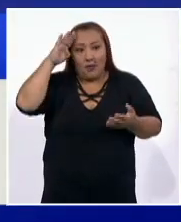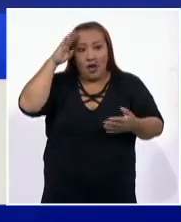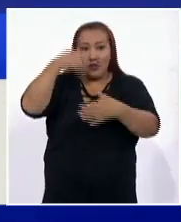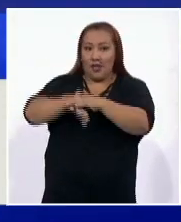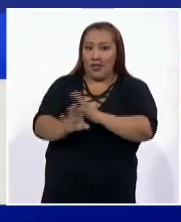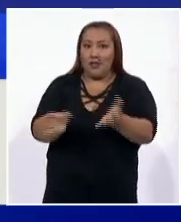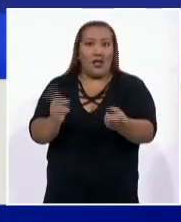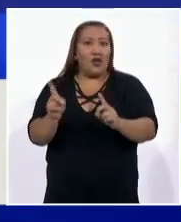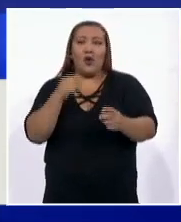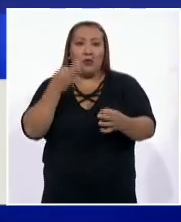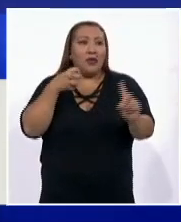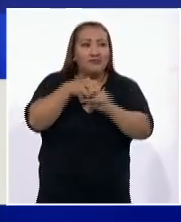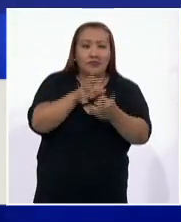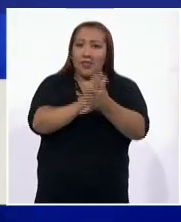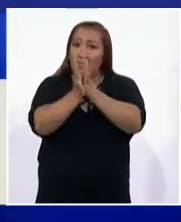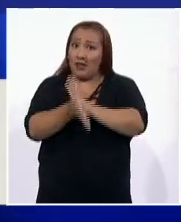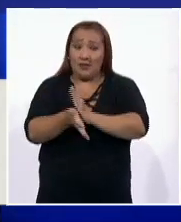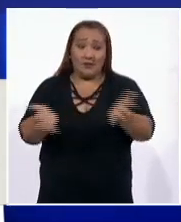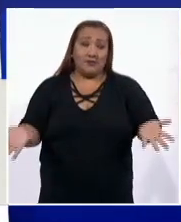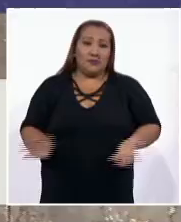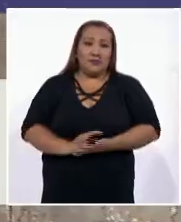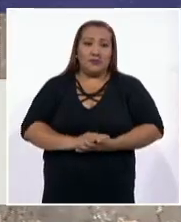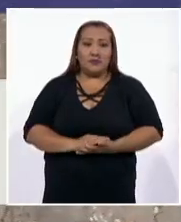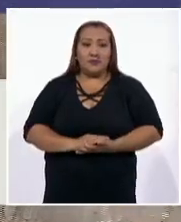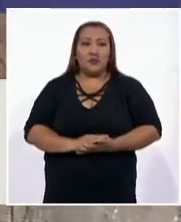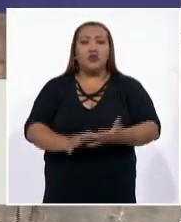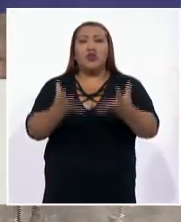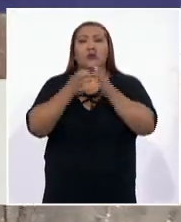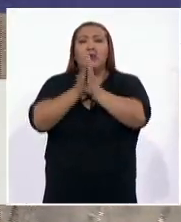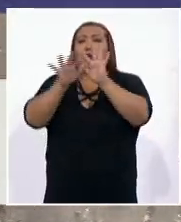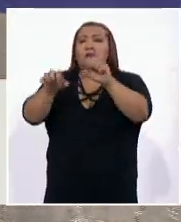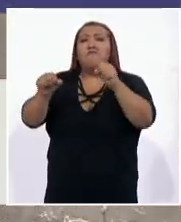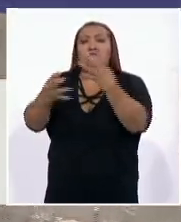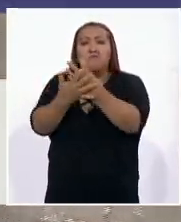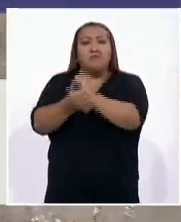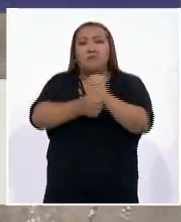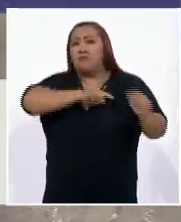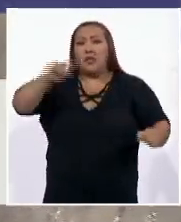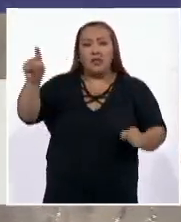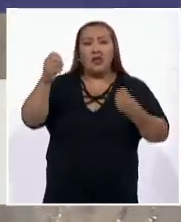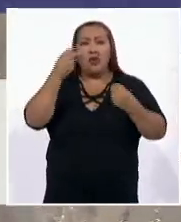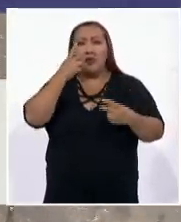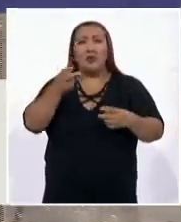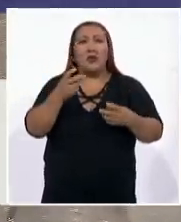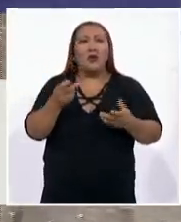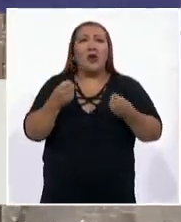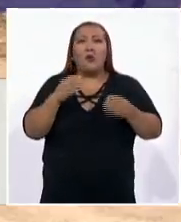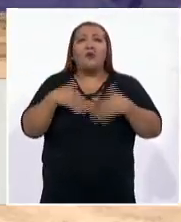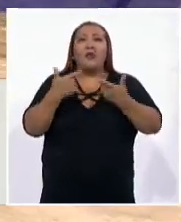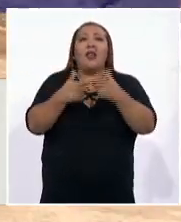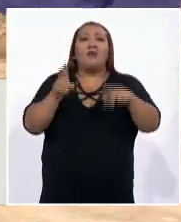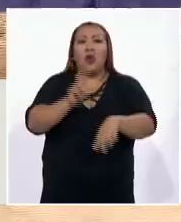IRINCRI, que no había flagrancia. Yo quiero que lo detengan a él. Yo no quiero verlo fuera,